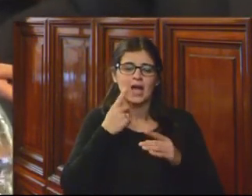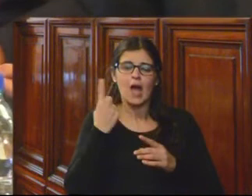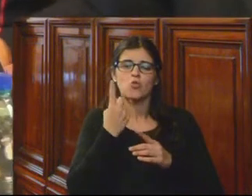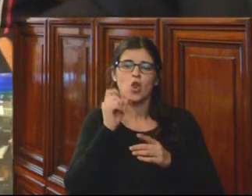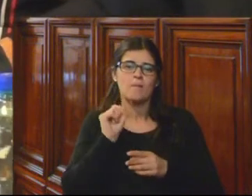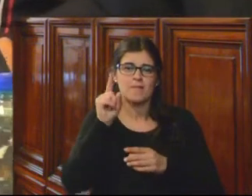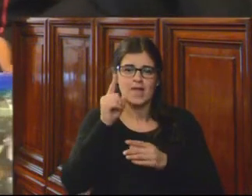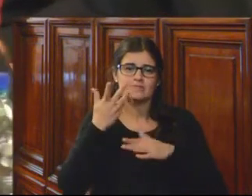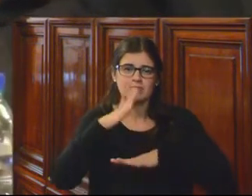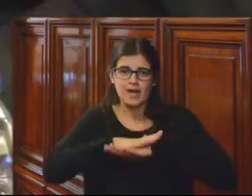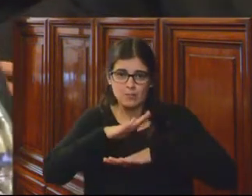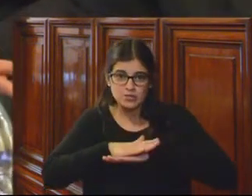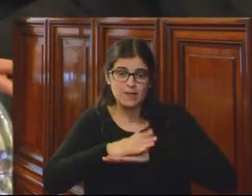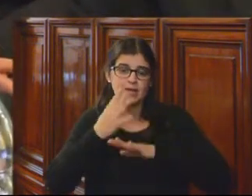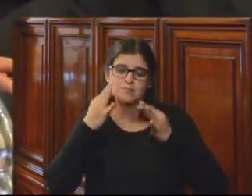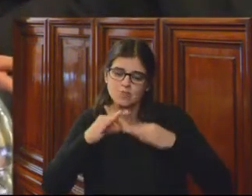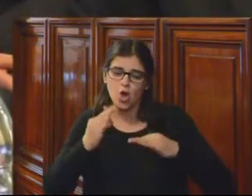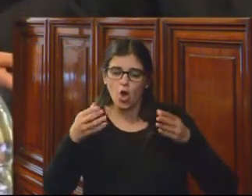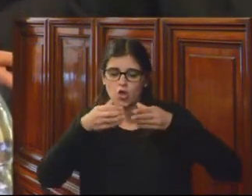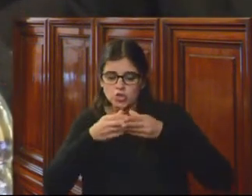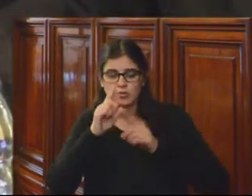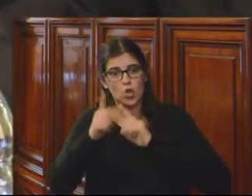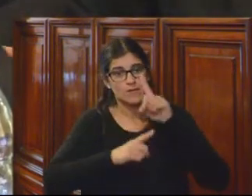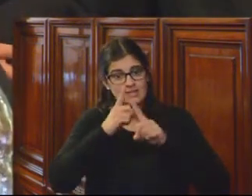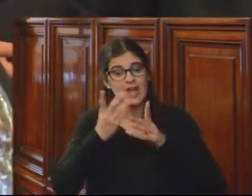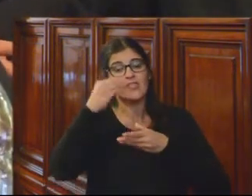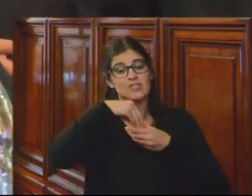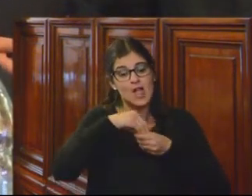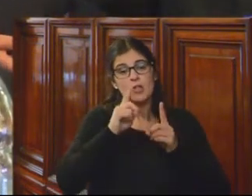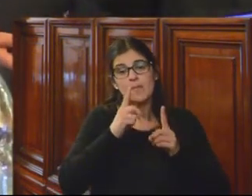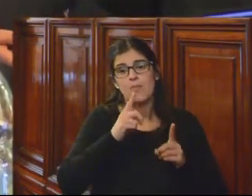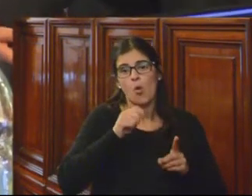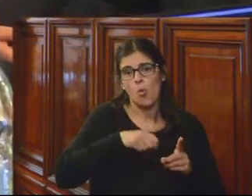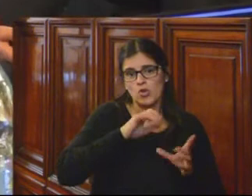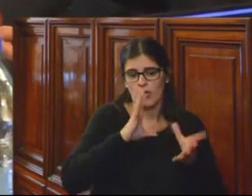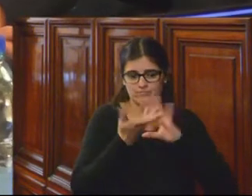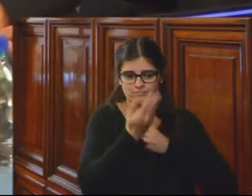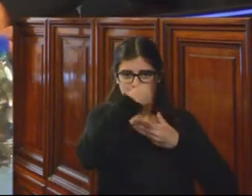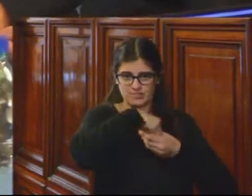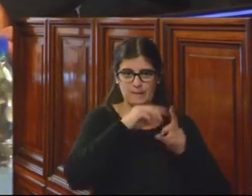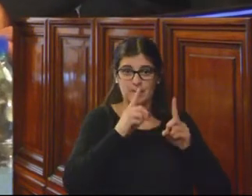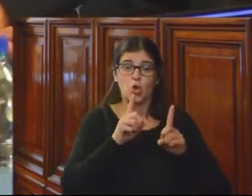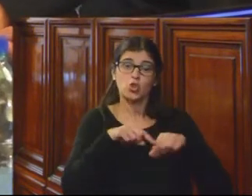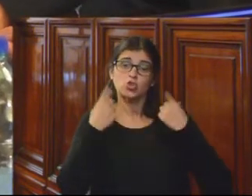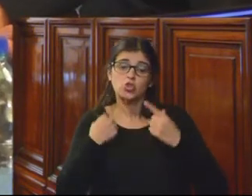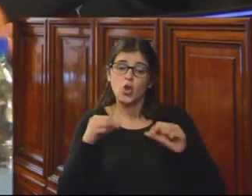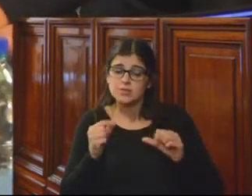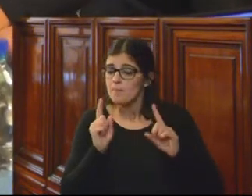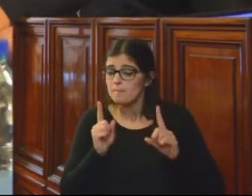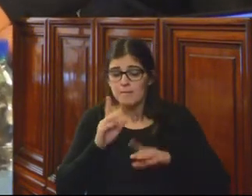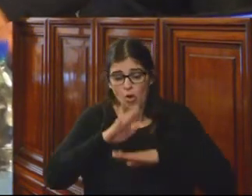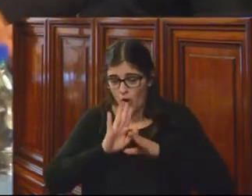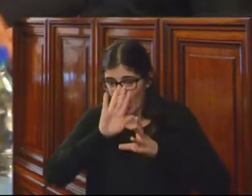La autonomía responsable que corresponde a la organización de la universidad dentro del marco jurídico. Y nosotros todo lo hacemos dentro de ese marco.